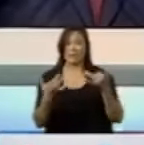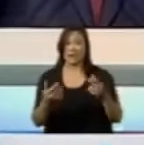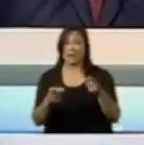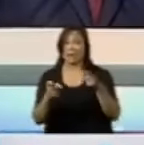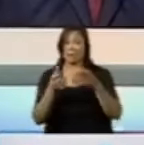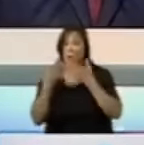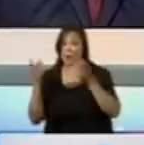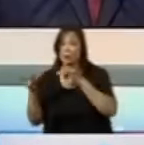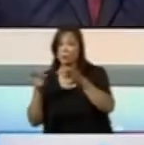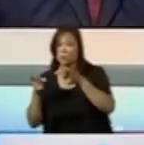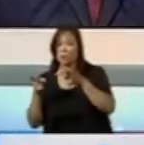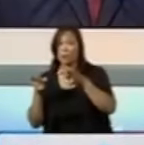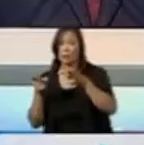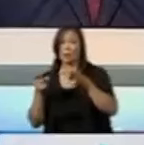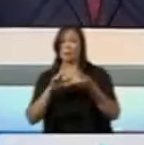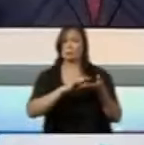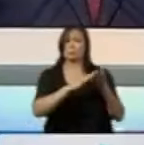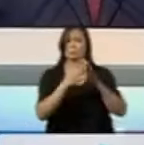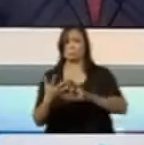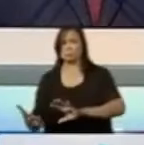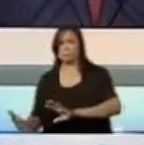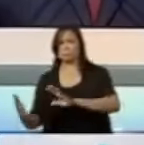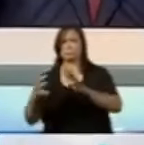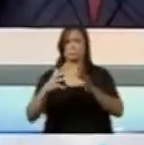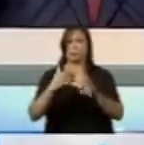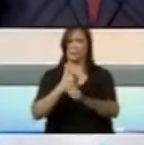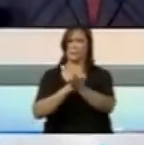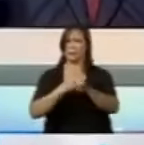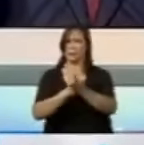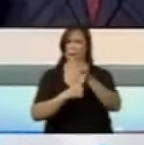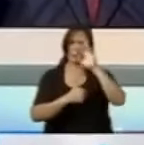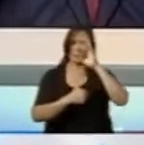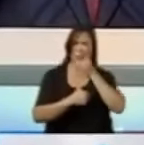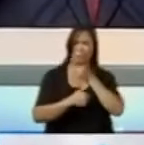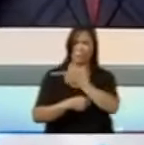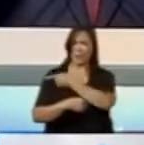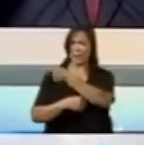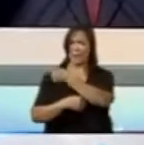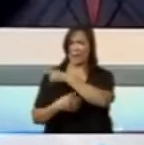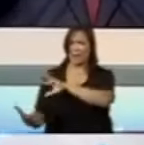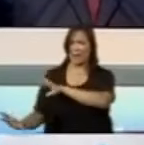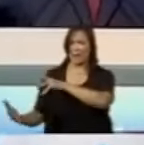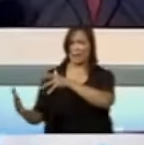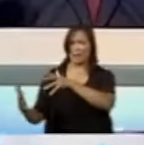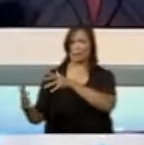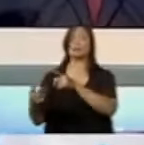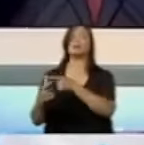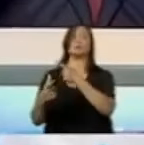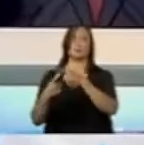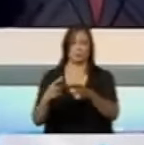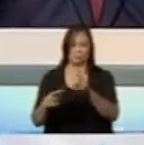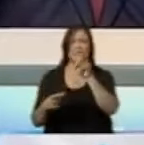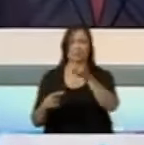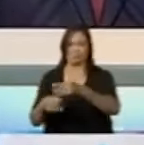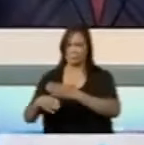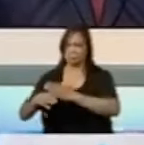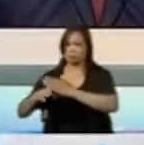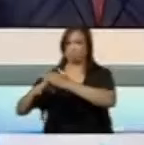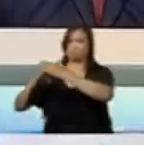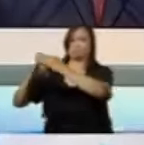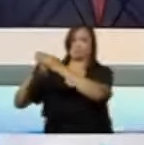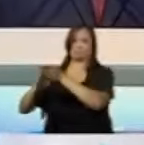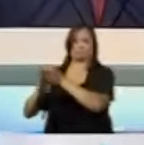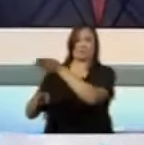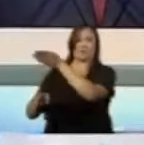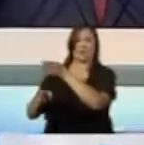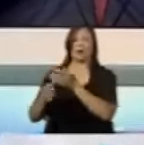del territorio y eso se convierte en una amenaza a la seguridad interior de la República Dominicana, hay que proceder a pasos